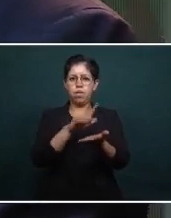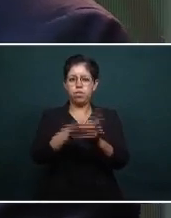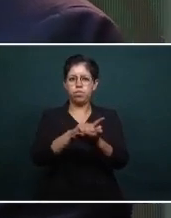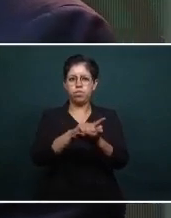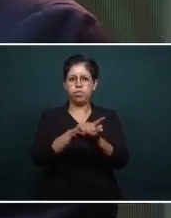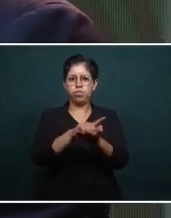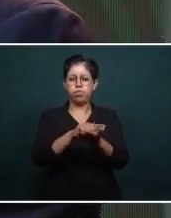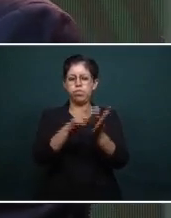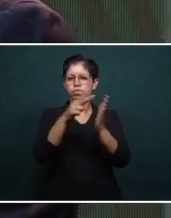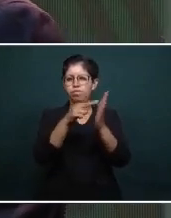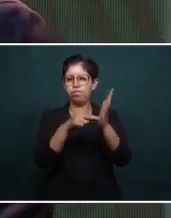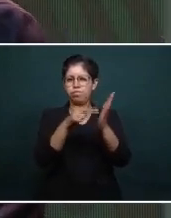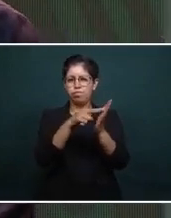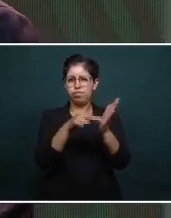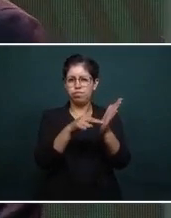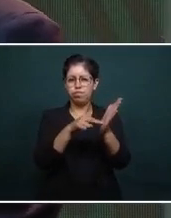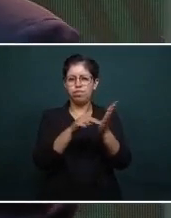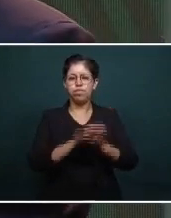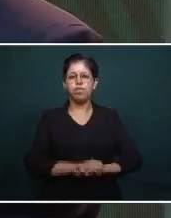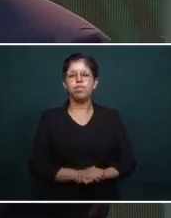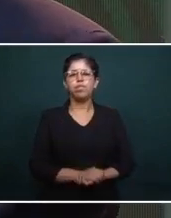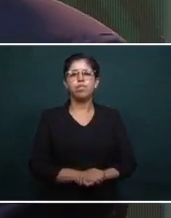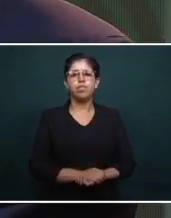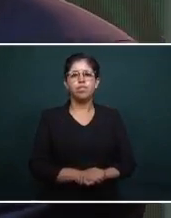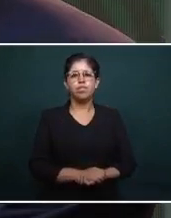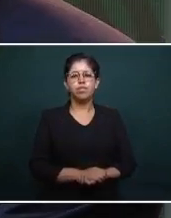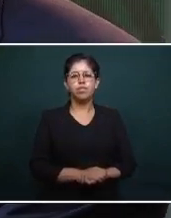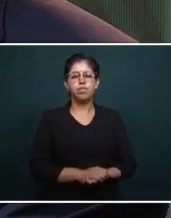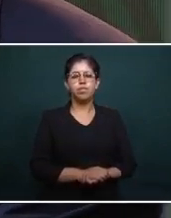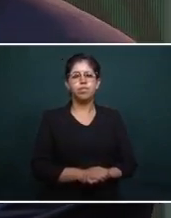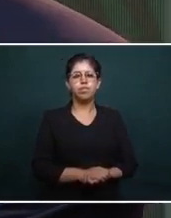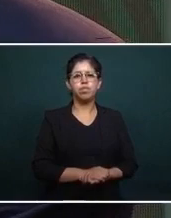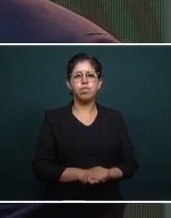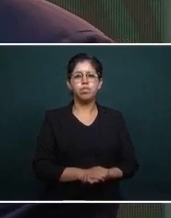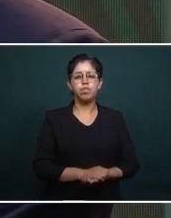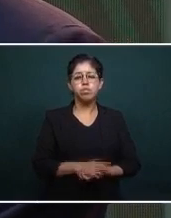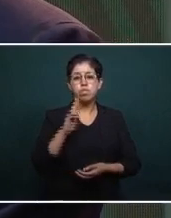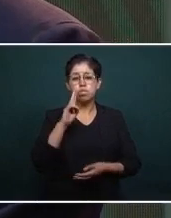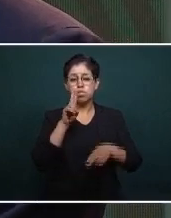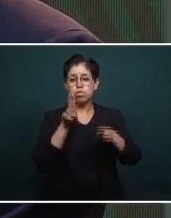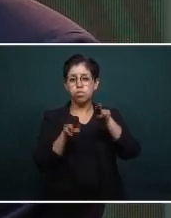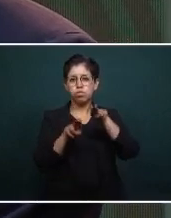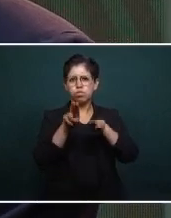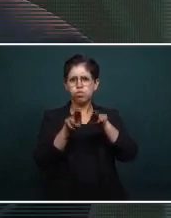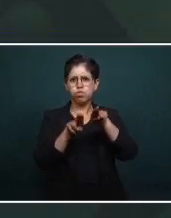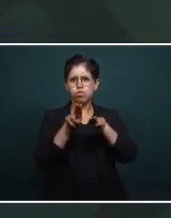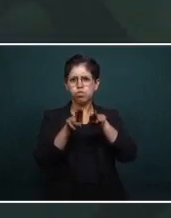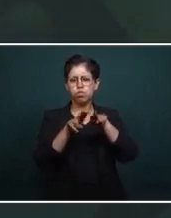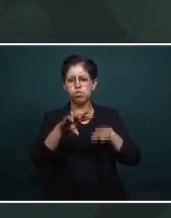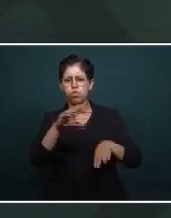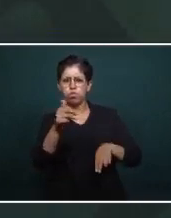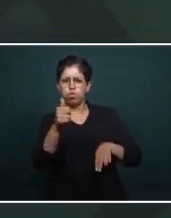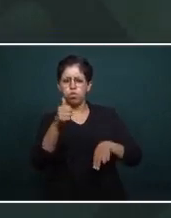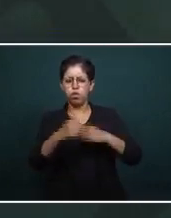de las normas, sino por la competencia que